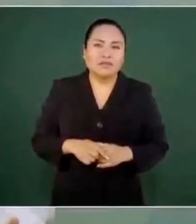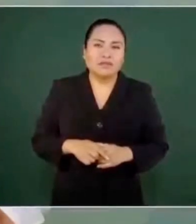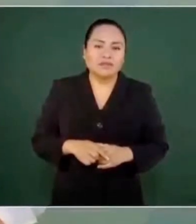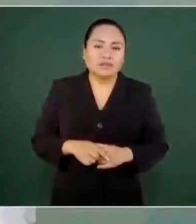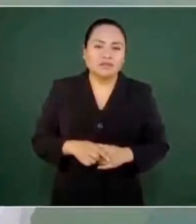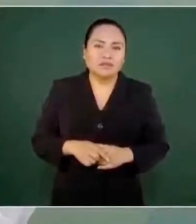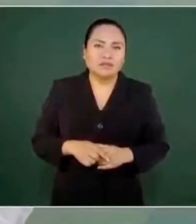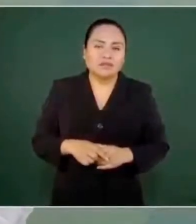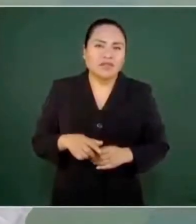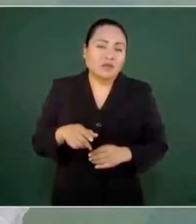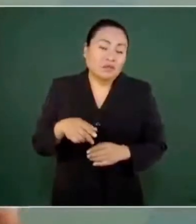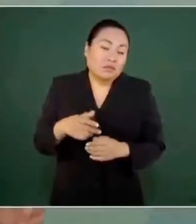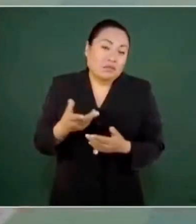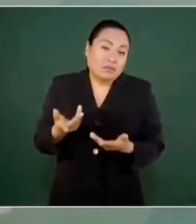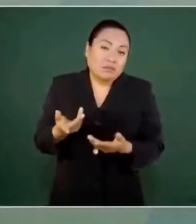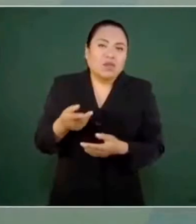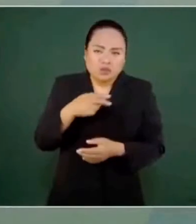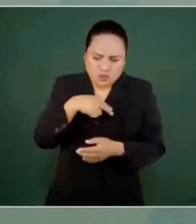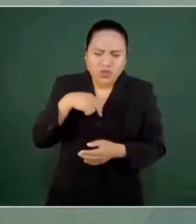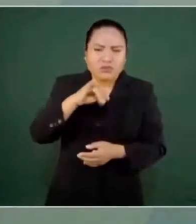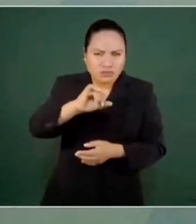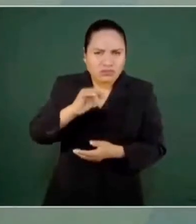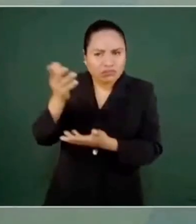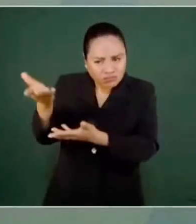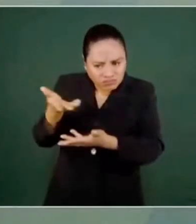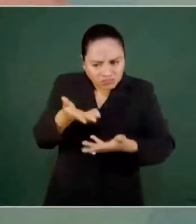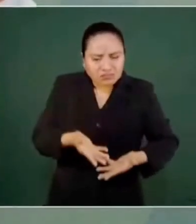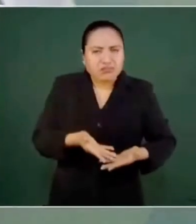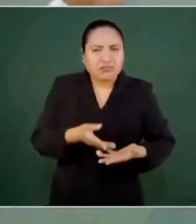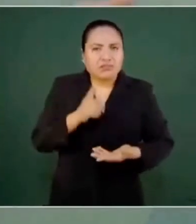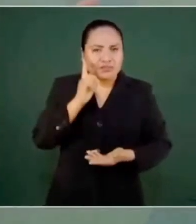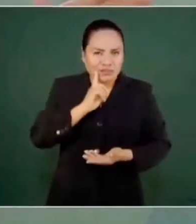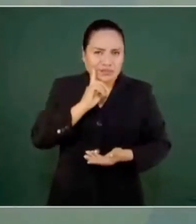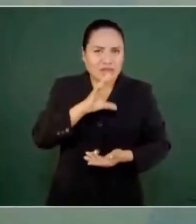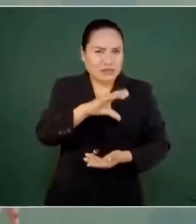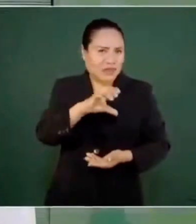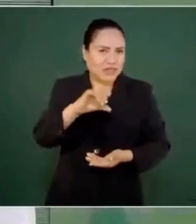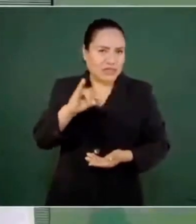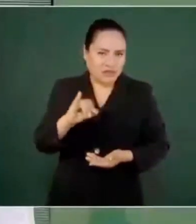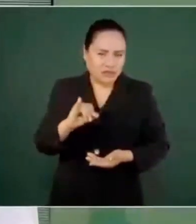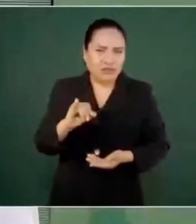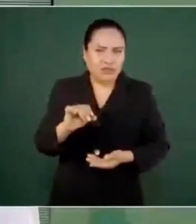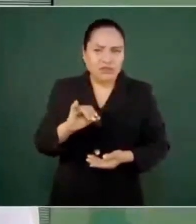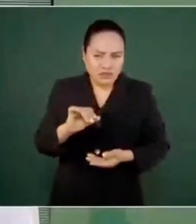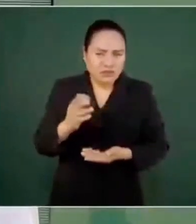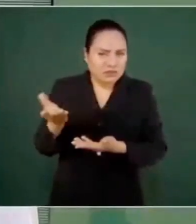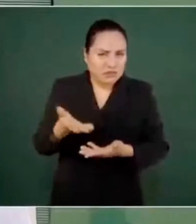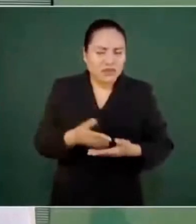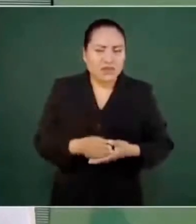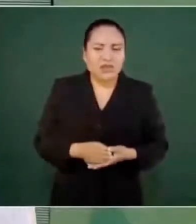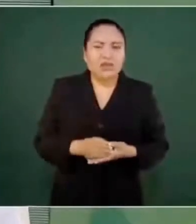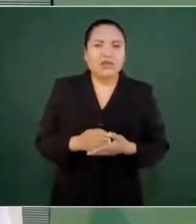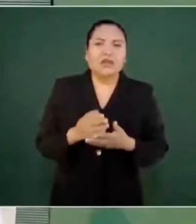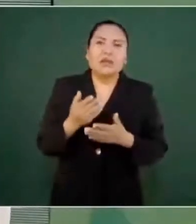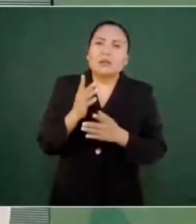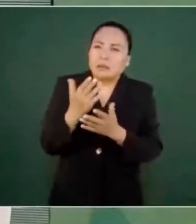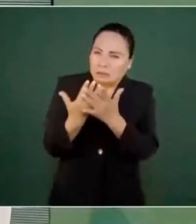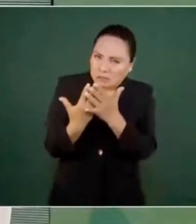pero de todas maneras la vamos a recibir, nada más que pase, ya faltan 2 meses,